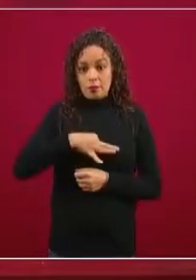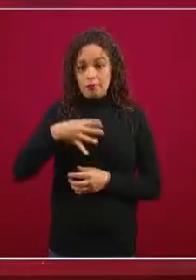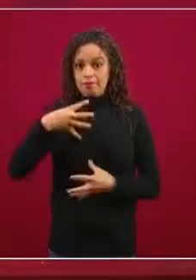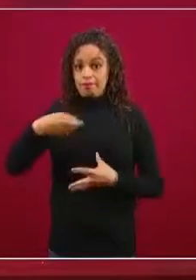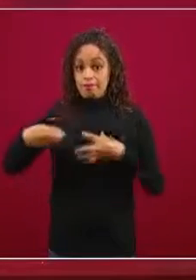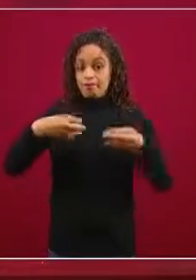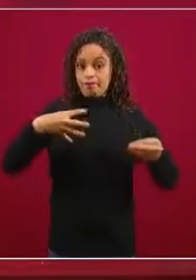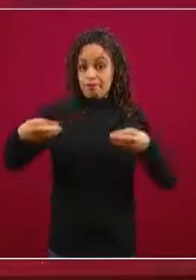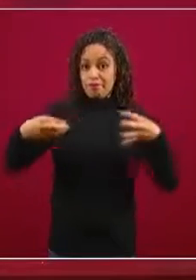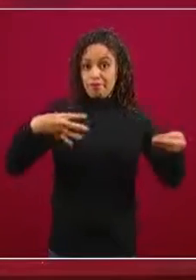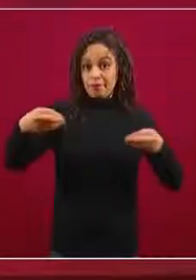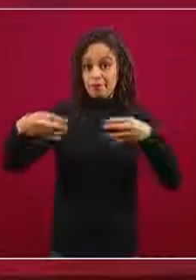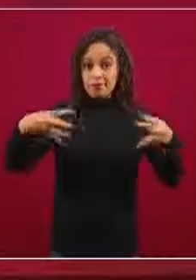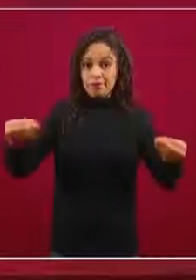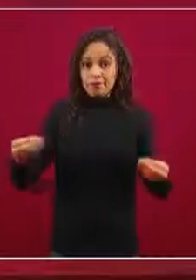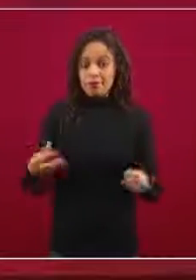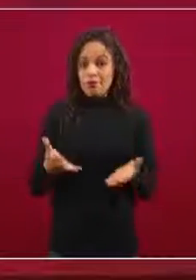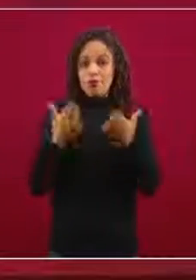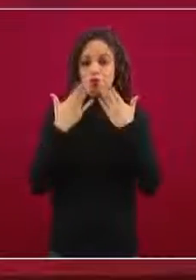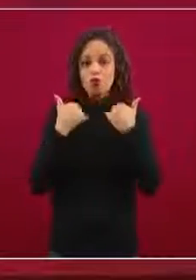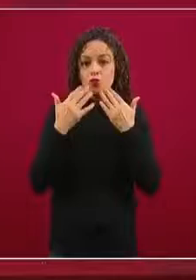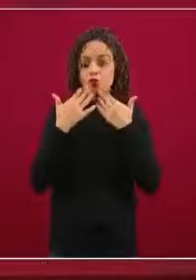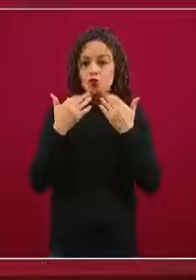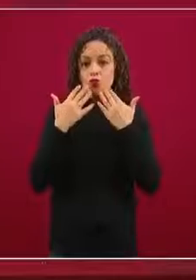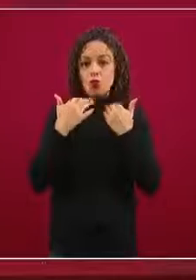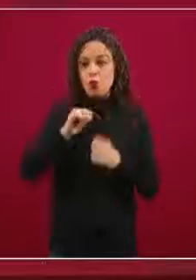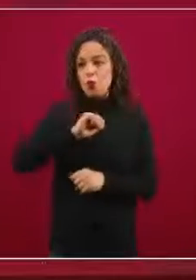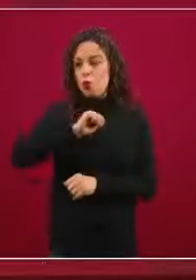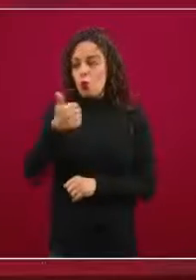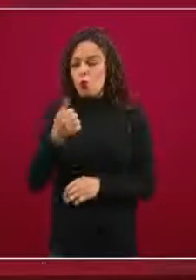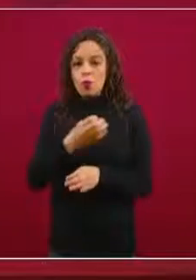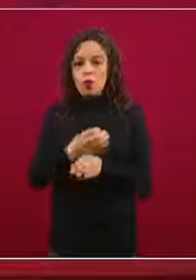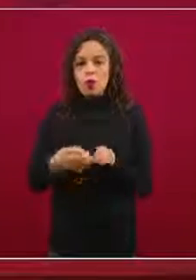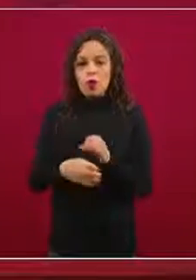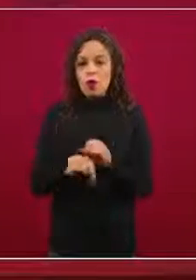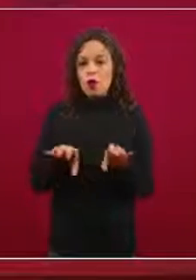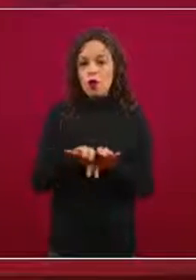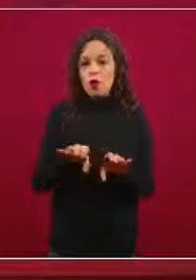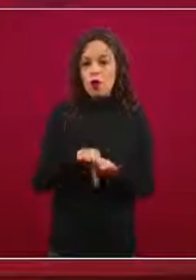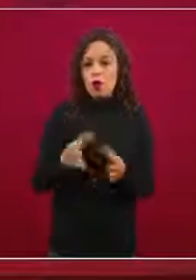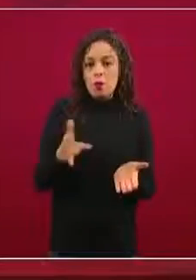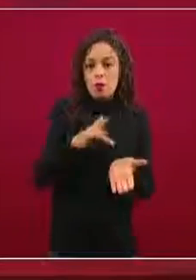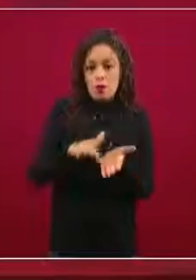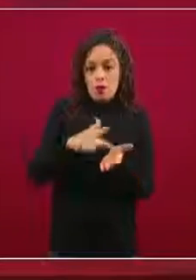que no se tenga ningún otro recurso más que el